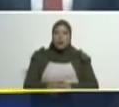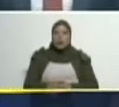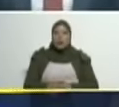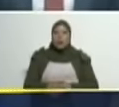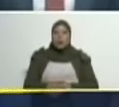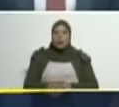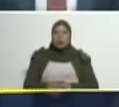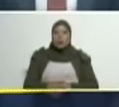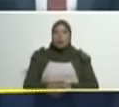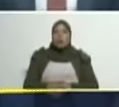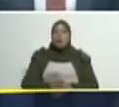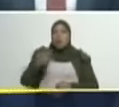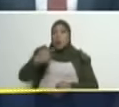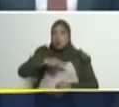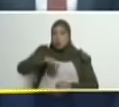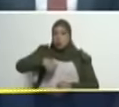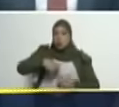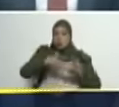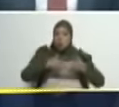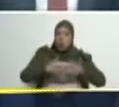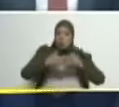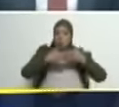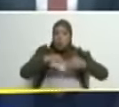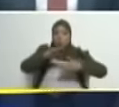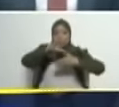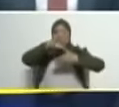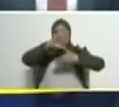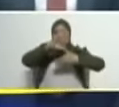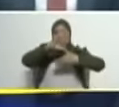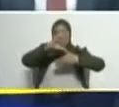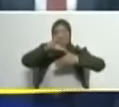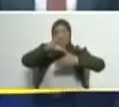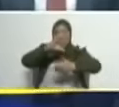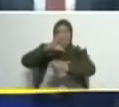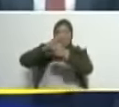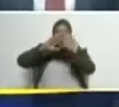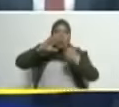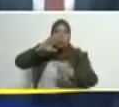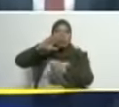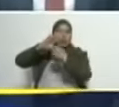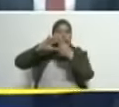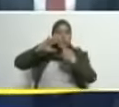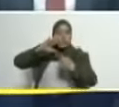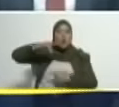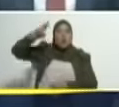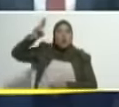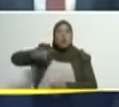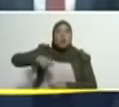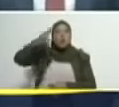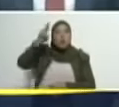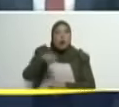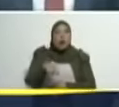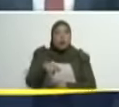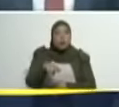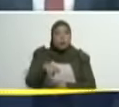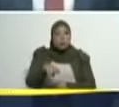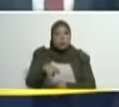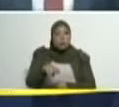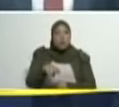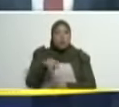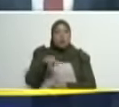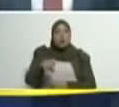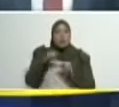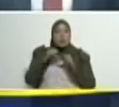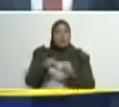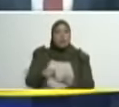de ellos del norte, nunca, nunca, jamás